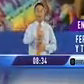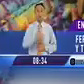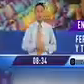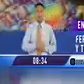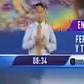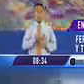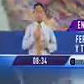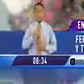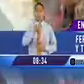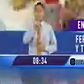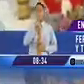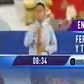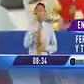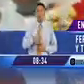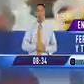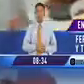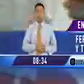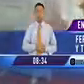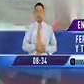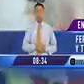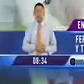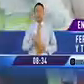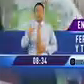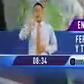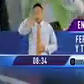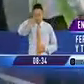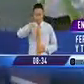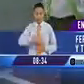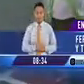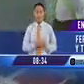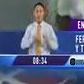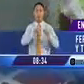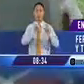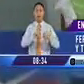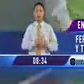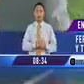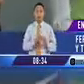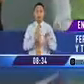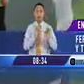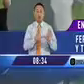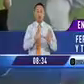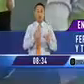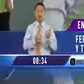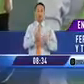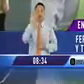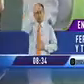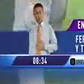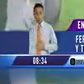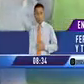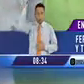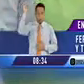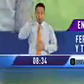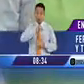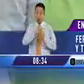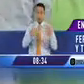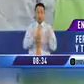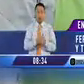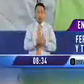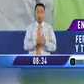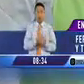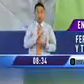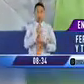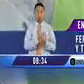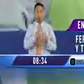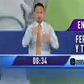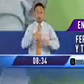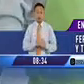Vamos a preguntarle al vecino de los duendes, a ver. Oiga, vecino, duende para la buena suerte, dice. Todos los duendes son para la buena suerte. Son seres meteorológicos de